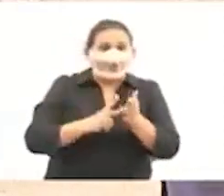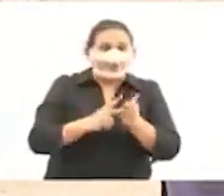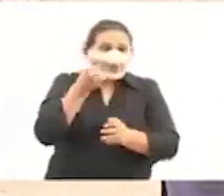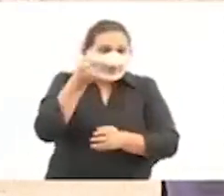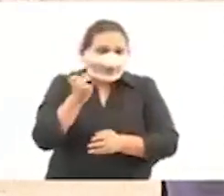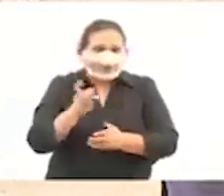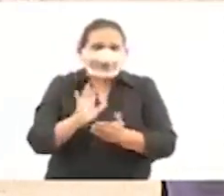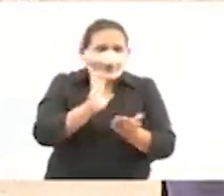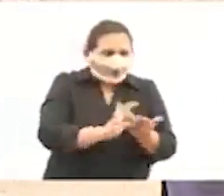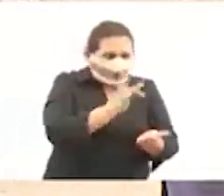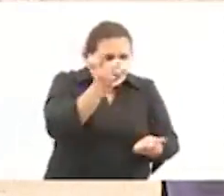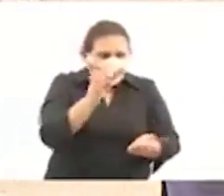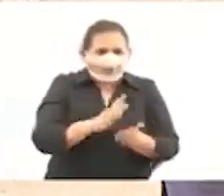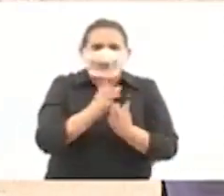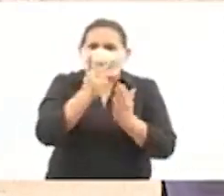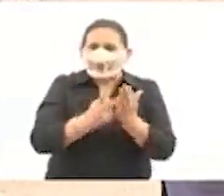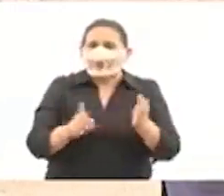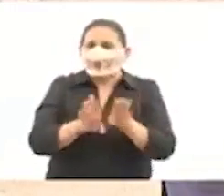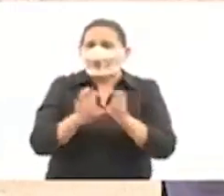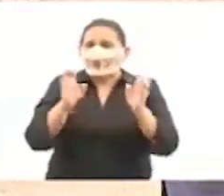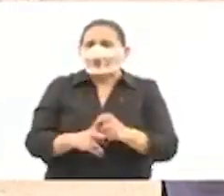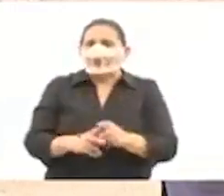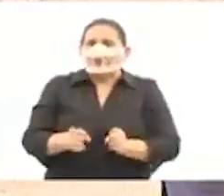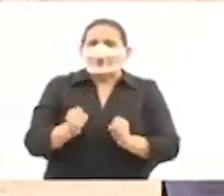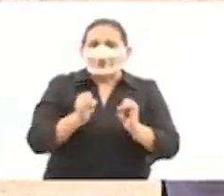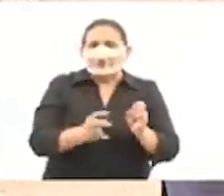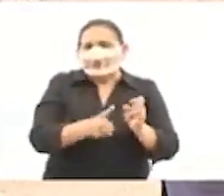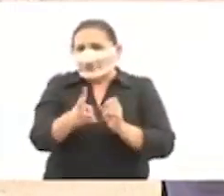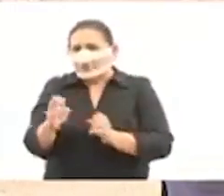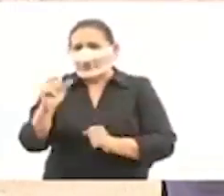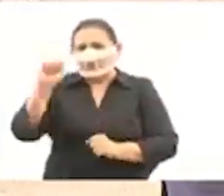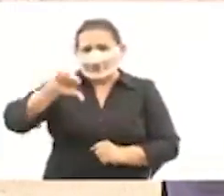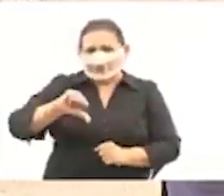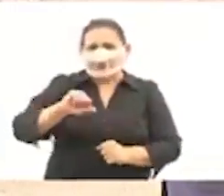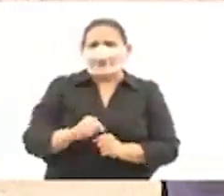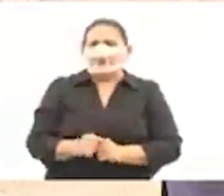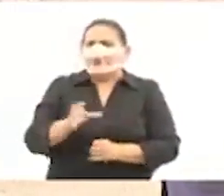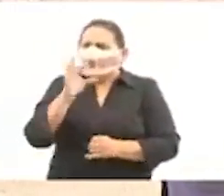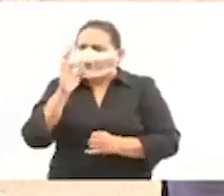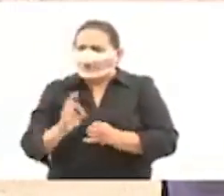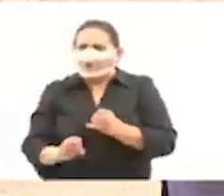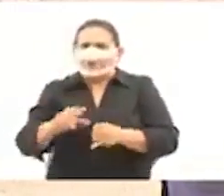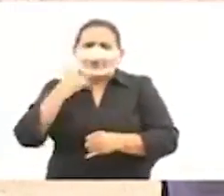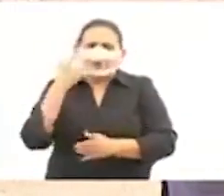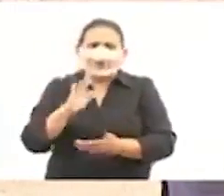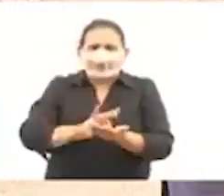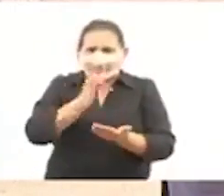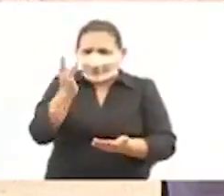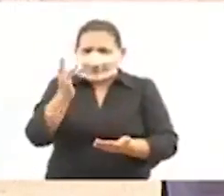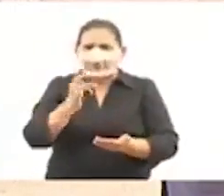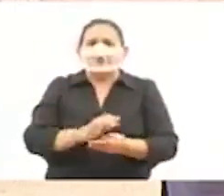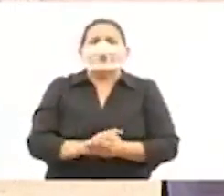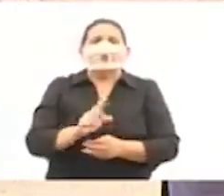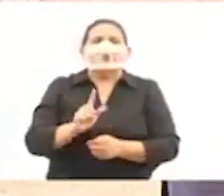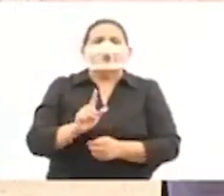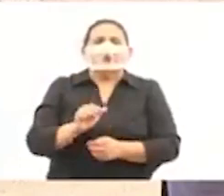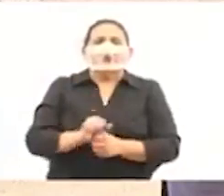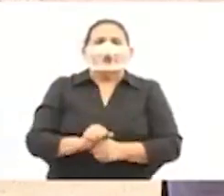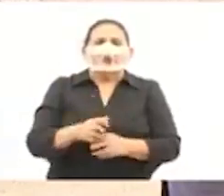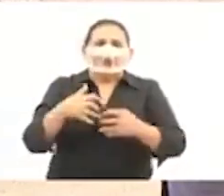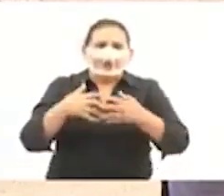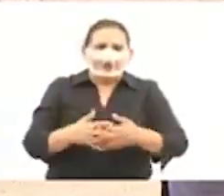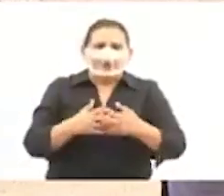esto gracias a proyectos como los que estamos inaugurando el día de hoy finalmente quiero agradecer una vez más a la empresa